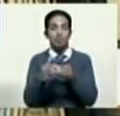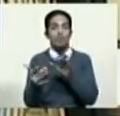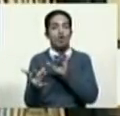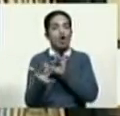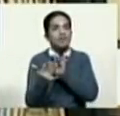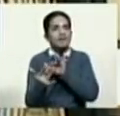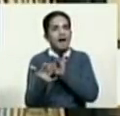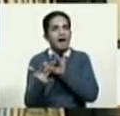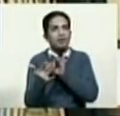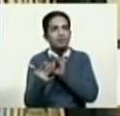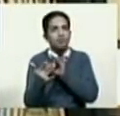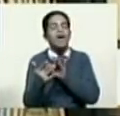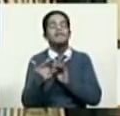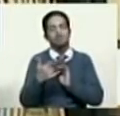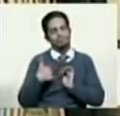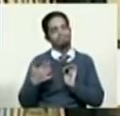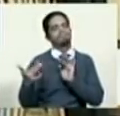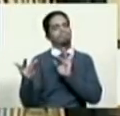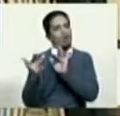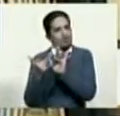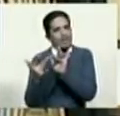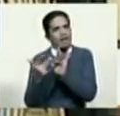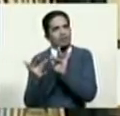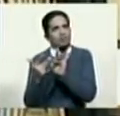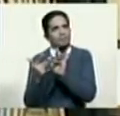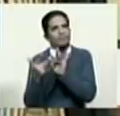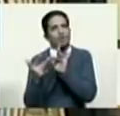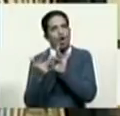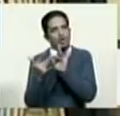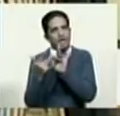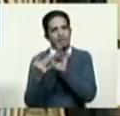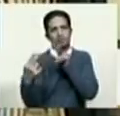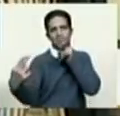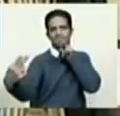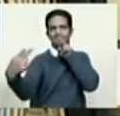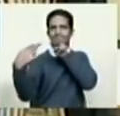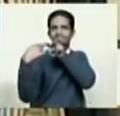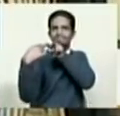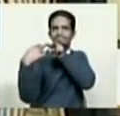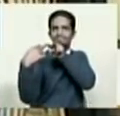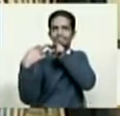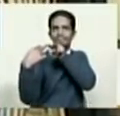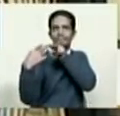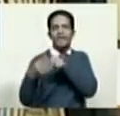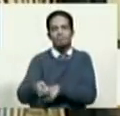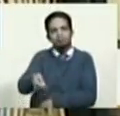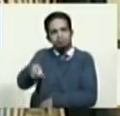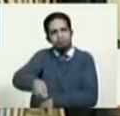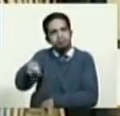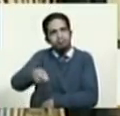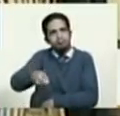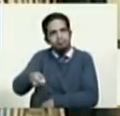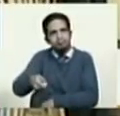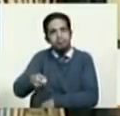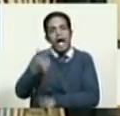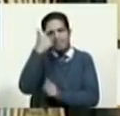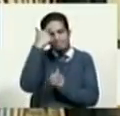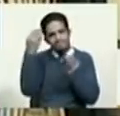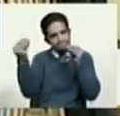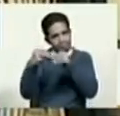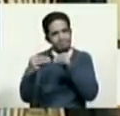establecer contacto. Contacto visual, contacto físico, contacto mental,